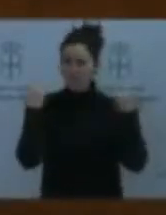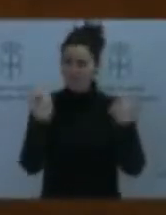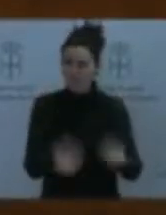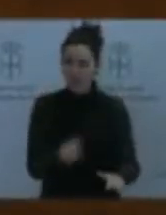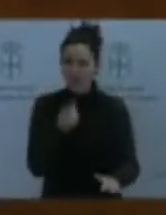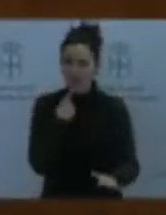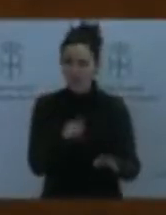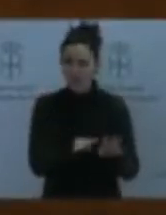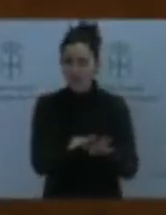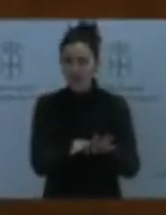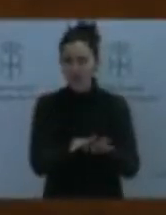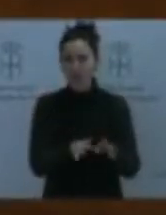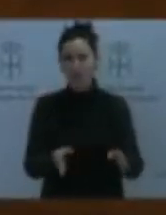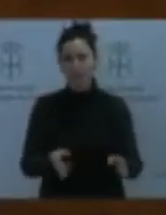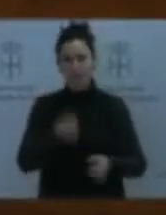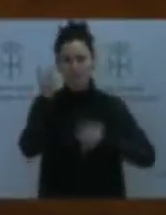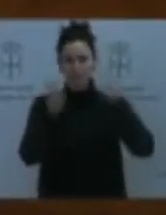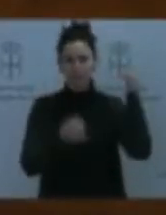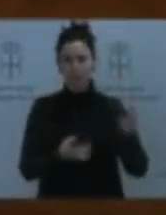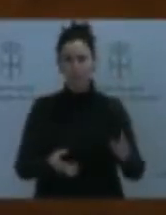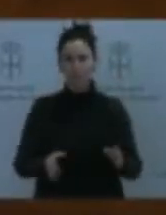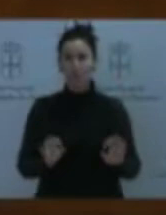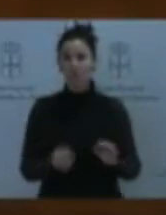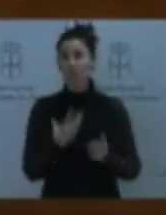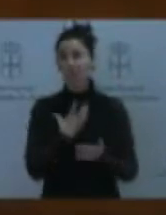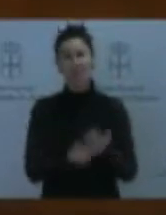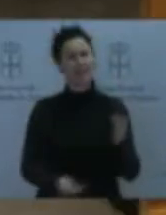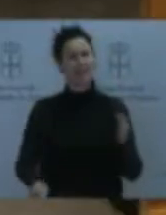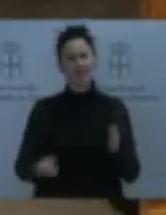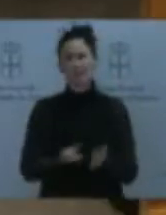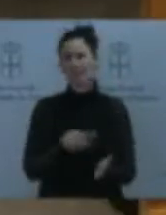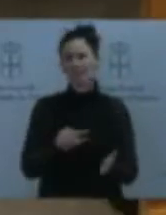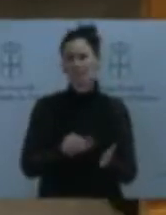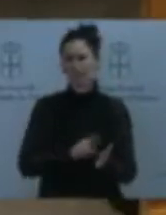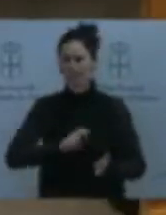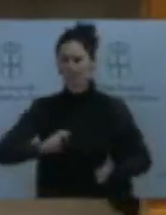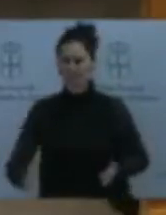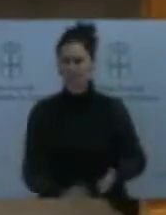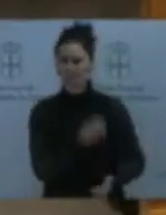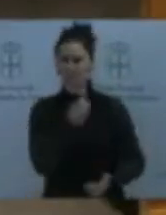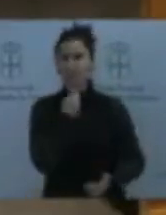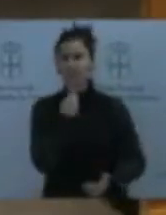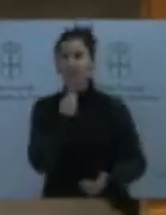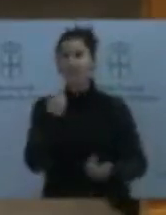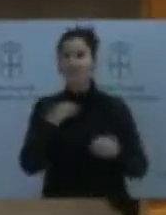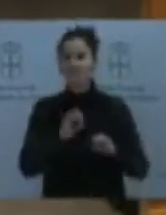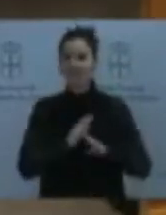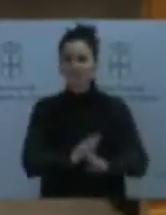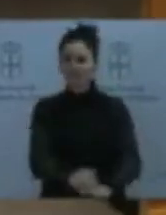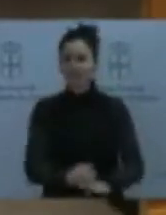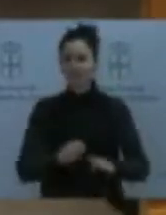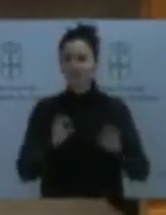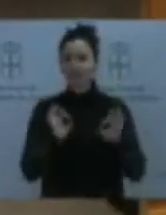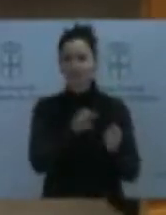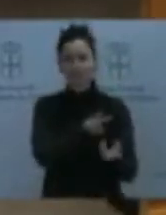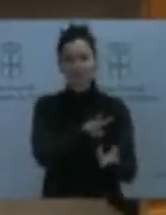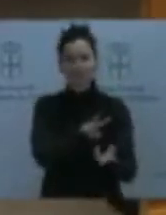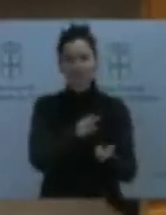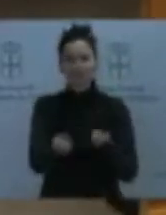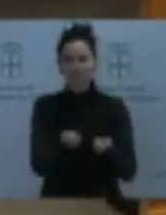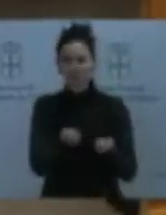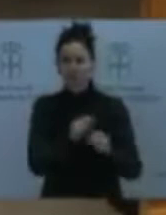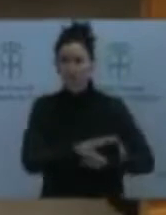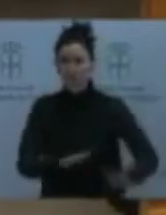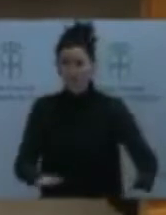proyectos fallidos, proyectos de llave en mano, que no fueron suficientemente fiscalizados, ¿no?, en Australia y en otros países como Venezuela,